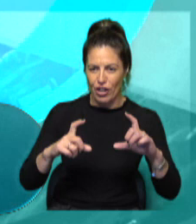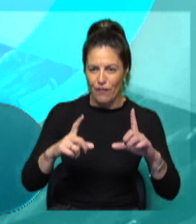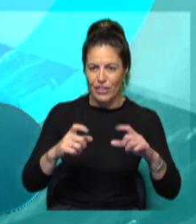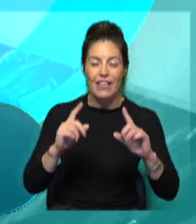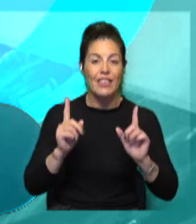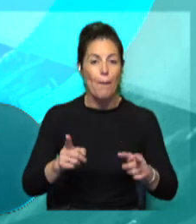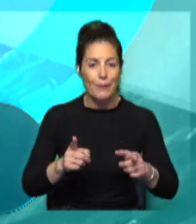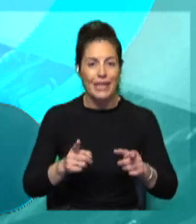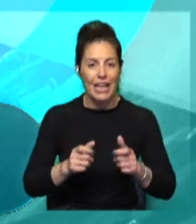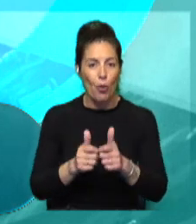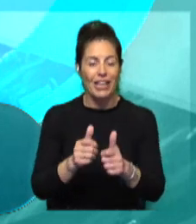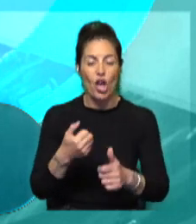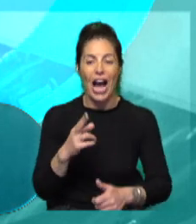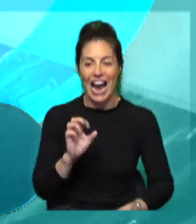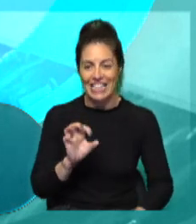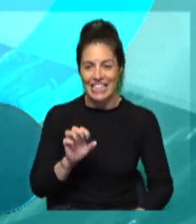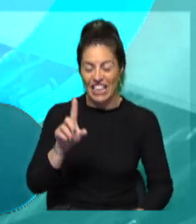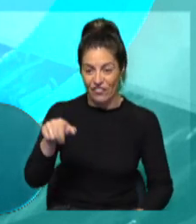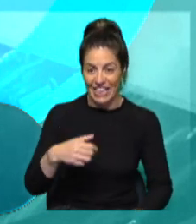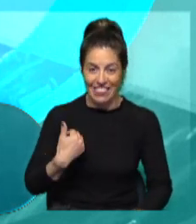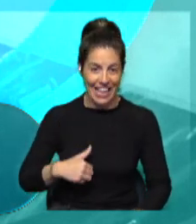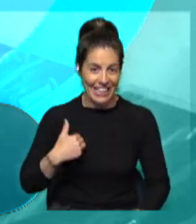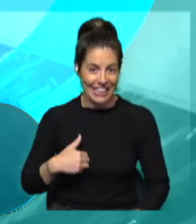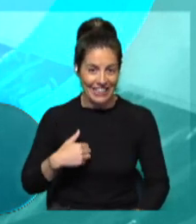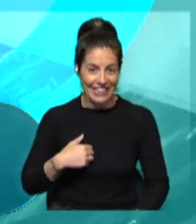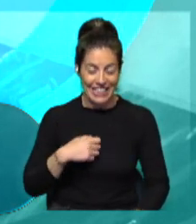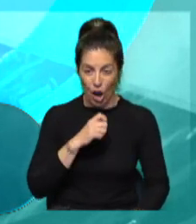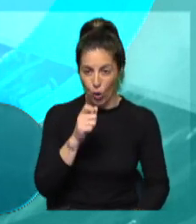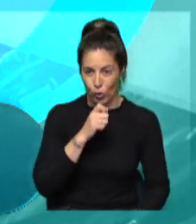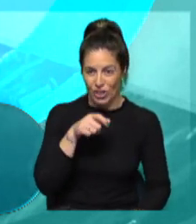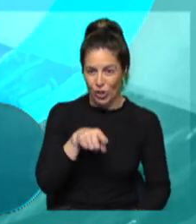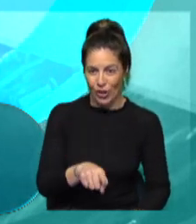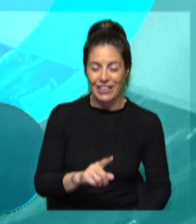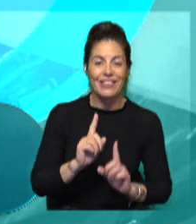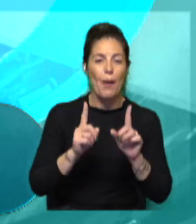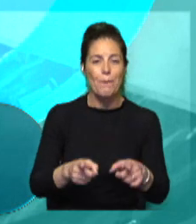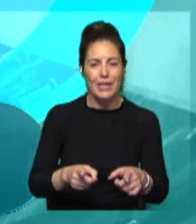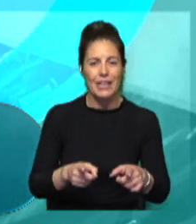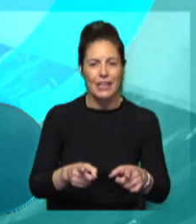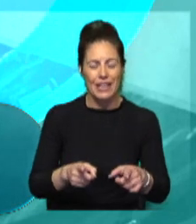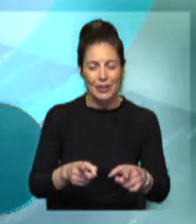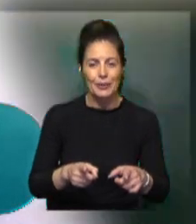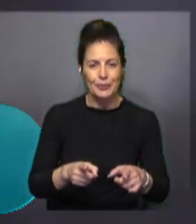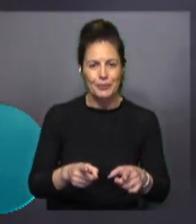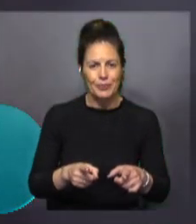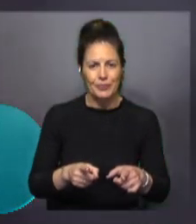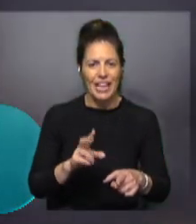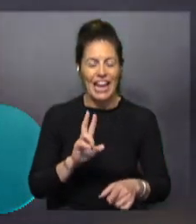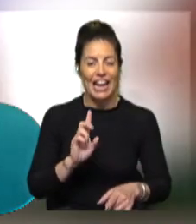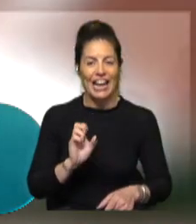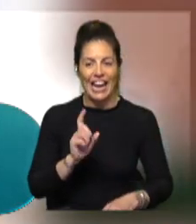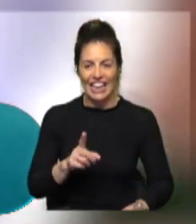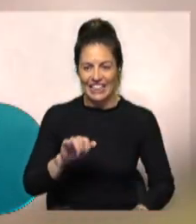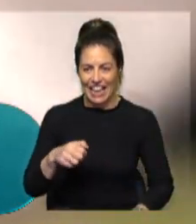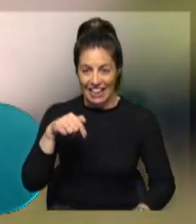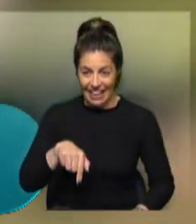estar acompañándonos Ronnie Arias desde Argentina, conduciendo el espectáculo. Vamos a tener con Marisa la Regia, que es una drag queen